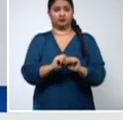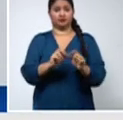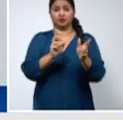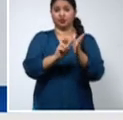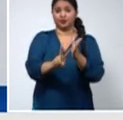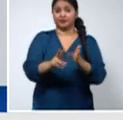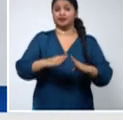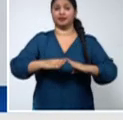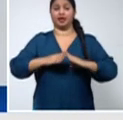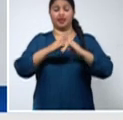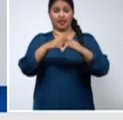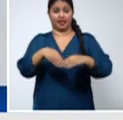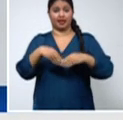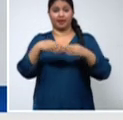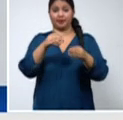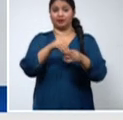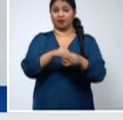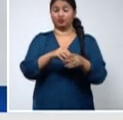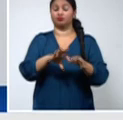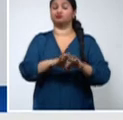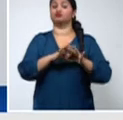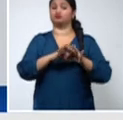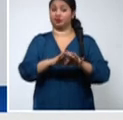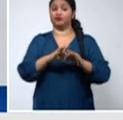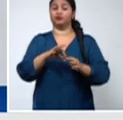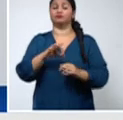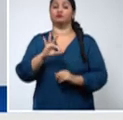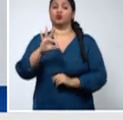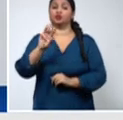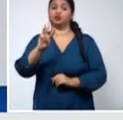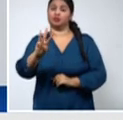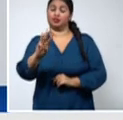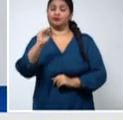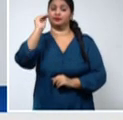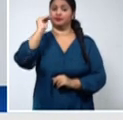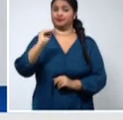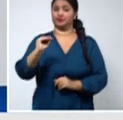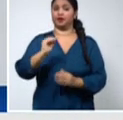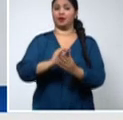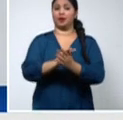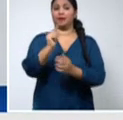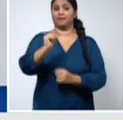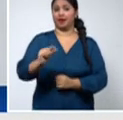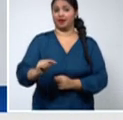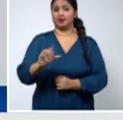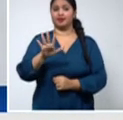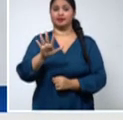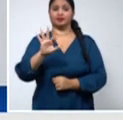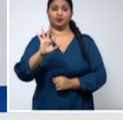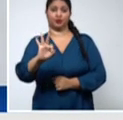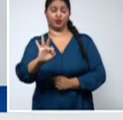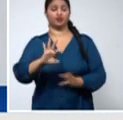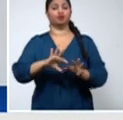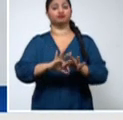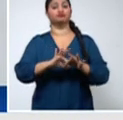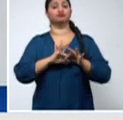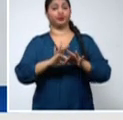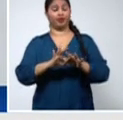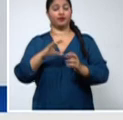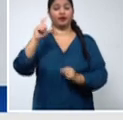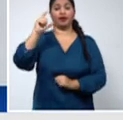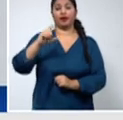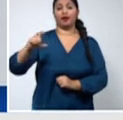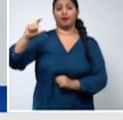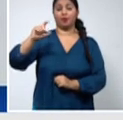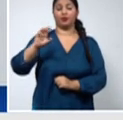elevada, 83. Mayabeque con 58 sigue siendo alto. Camagüey